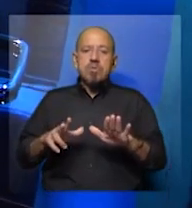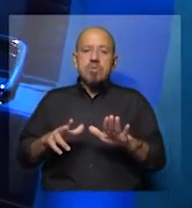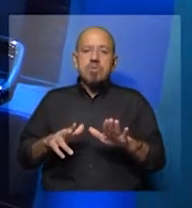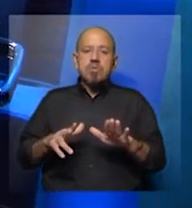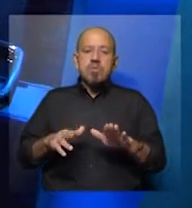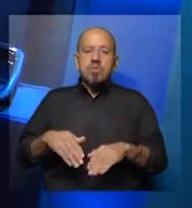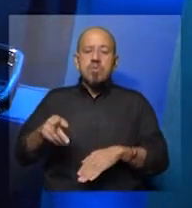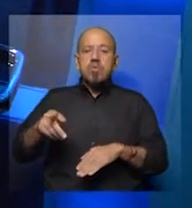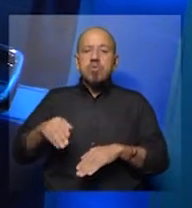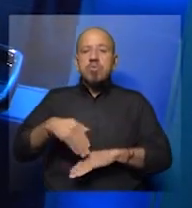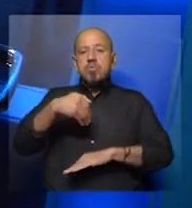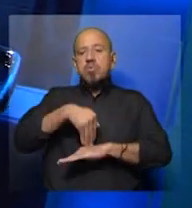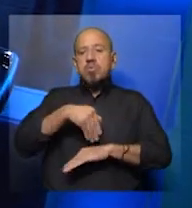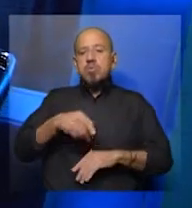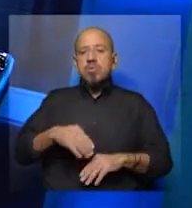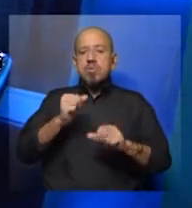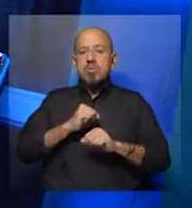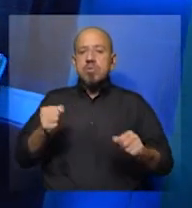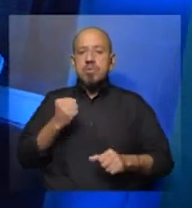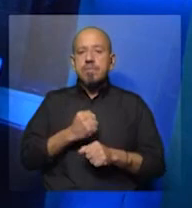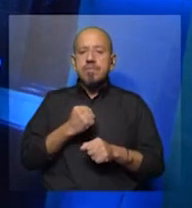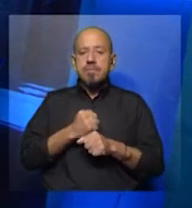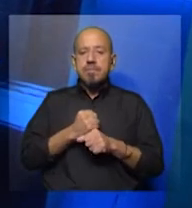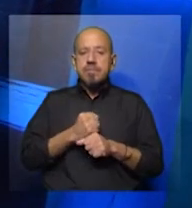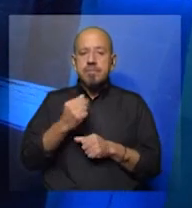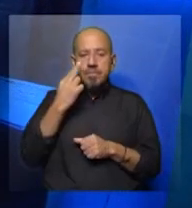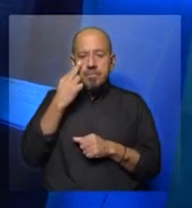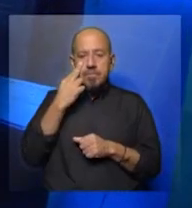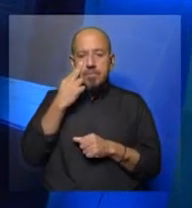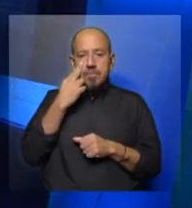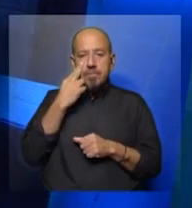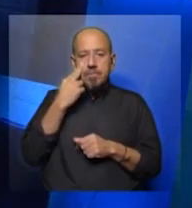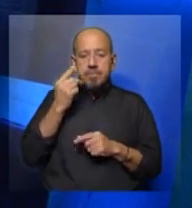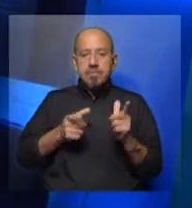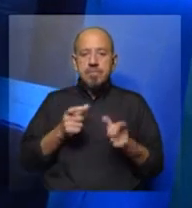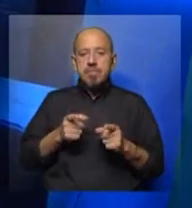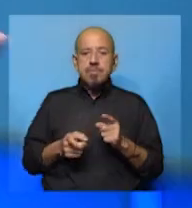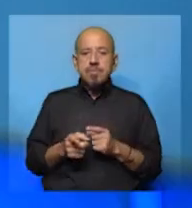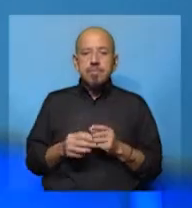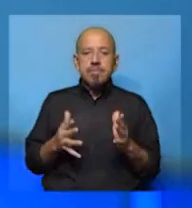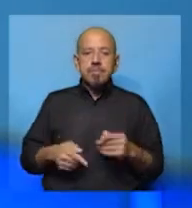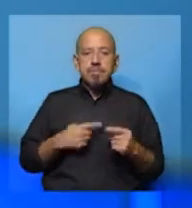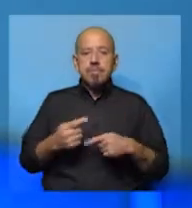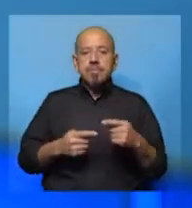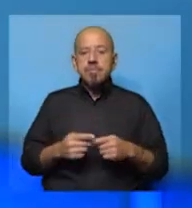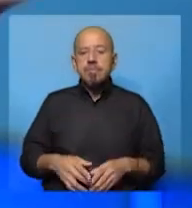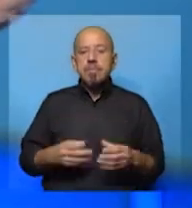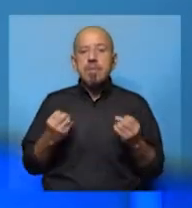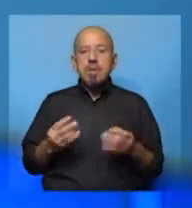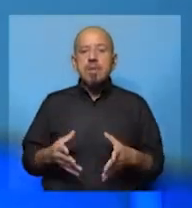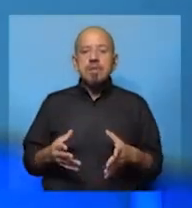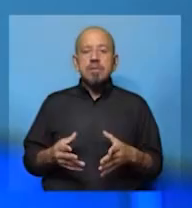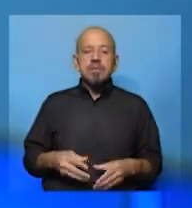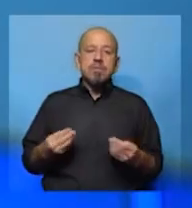la posibilidad de trabajar y de resolver problemas más cerca de la gente continuidad porque muchas de las